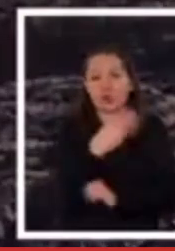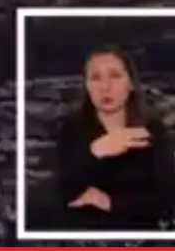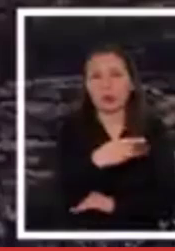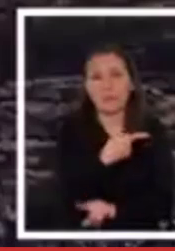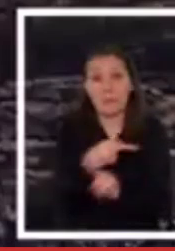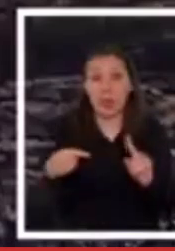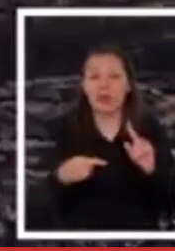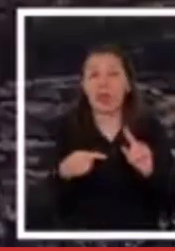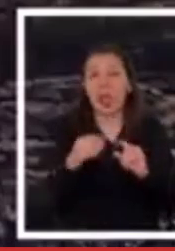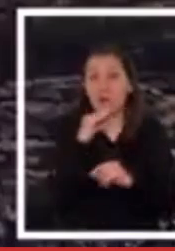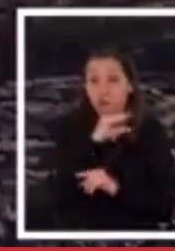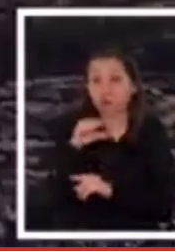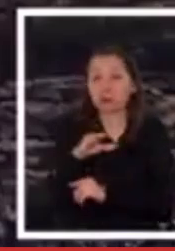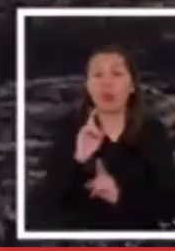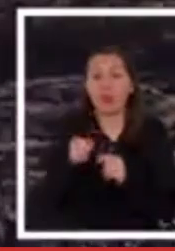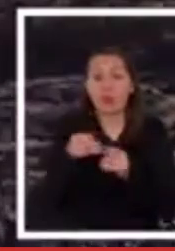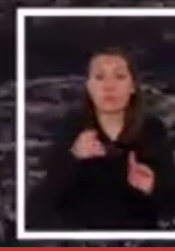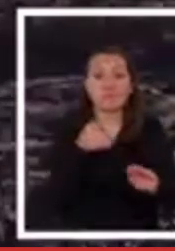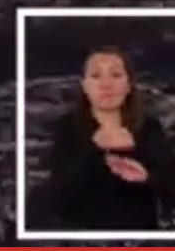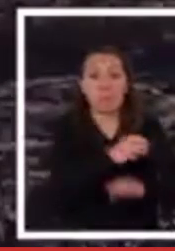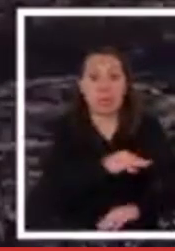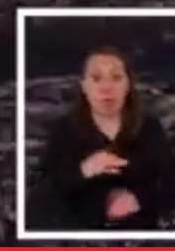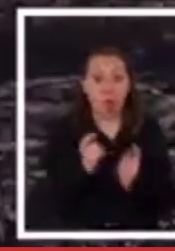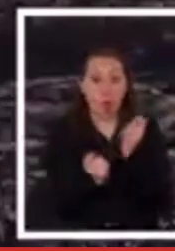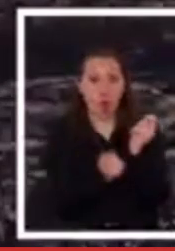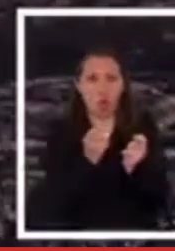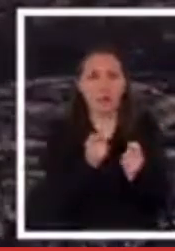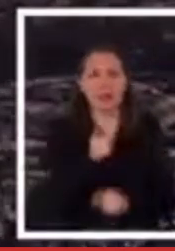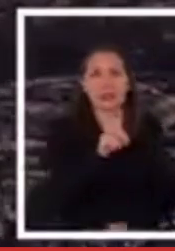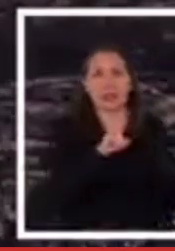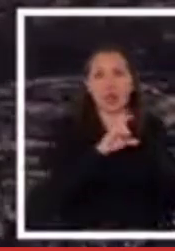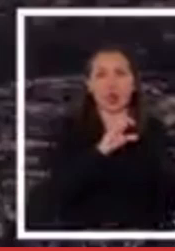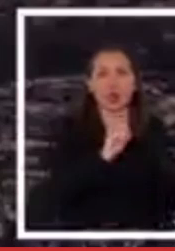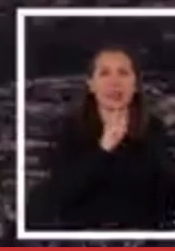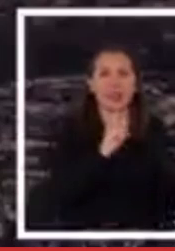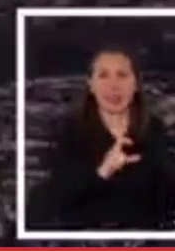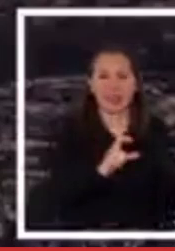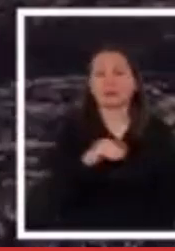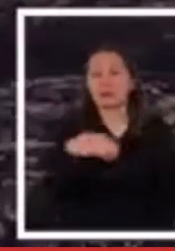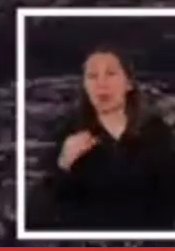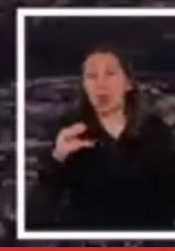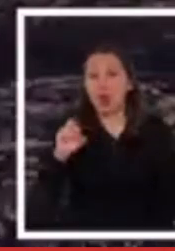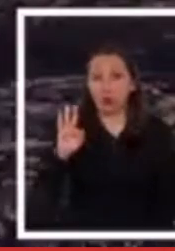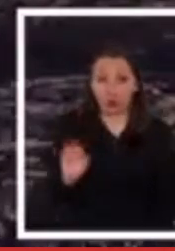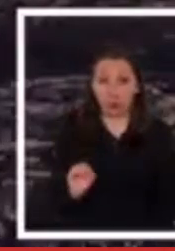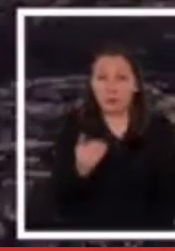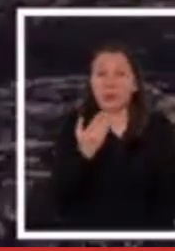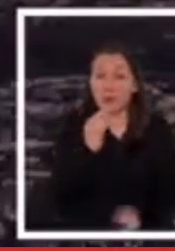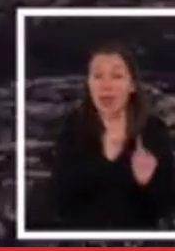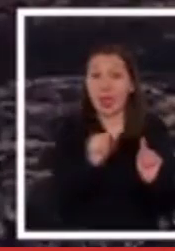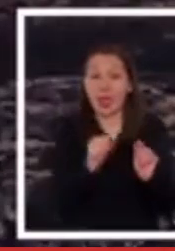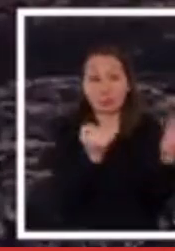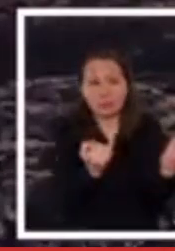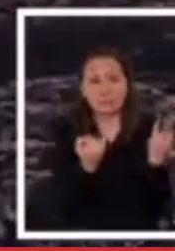medianos tienen que acercarse al Ministerio de economía a sercotec y corfo y bueno Y también allí les van a